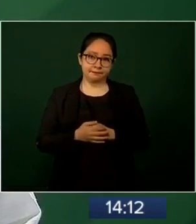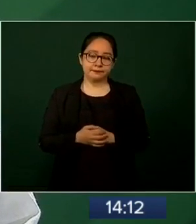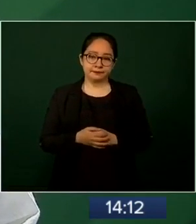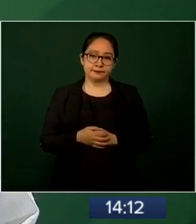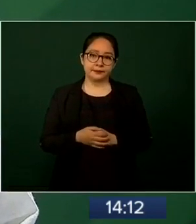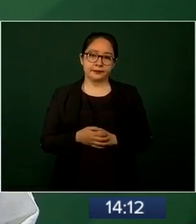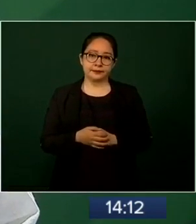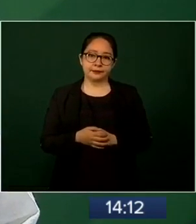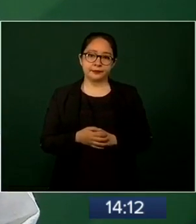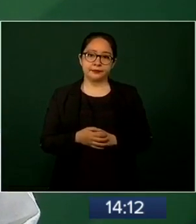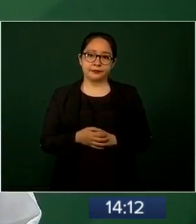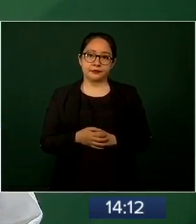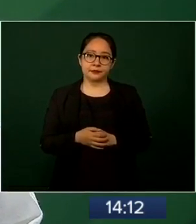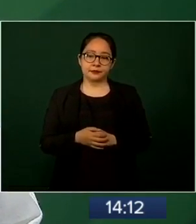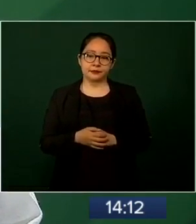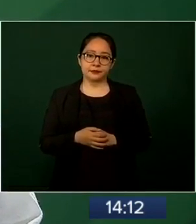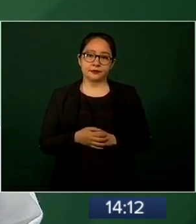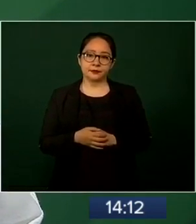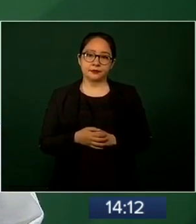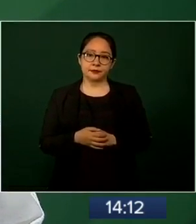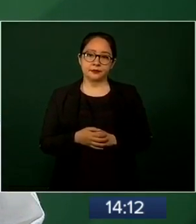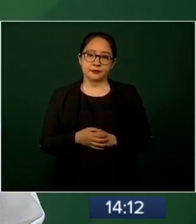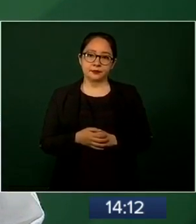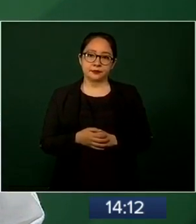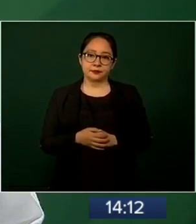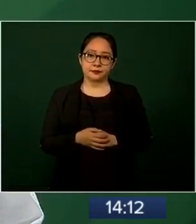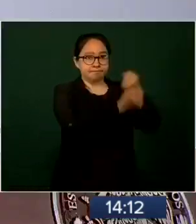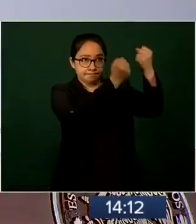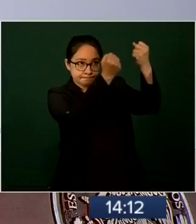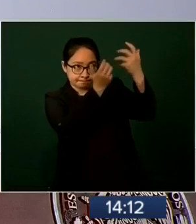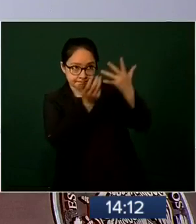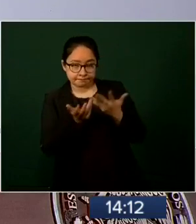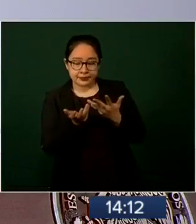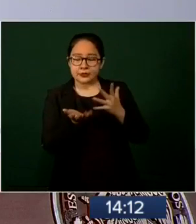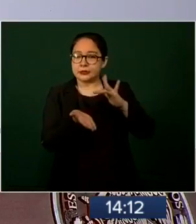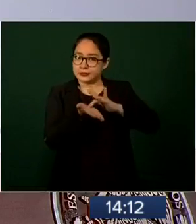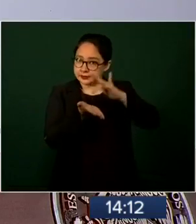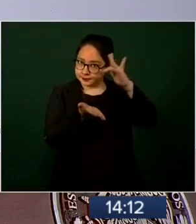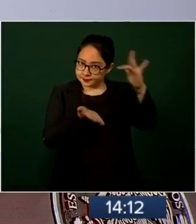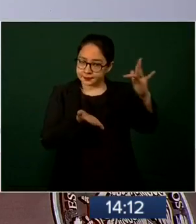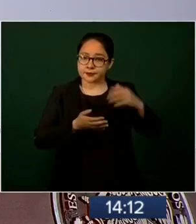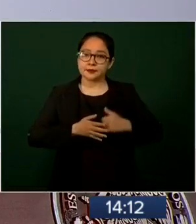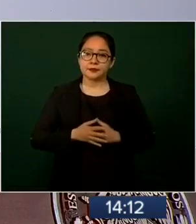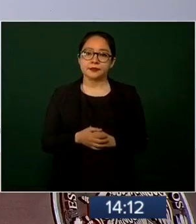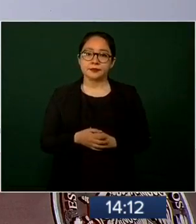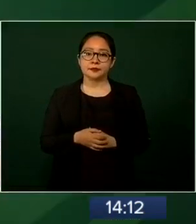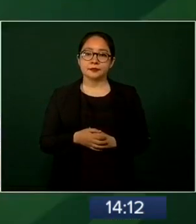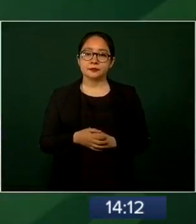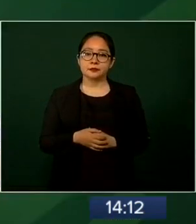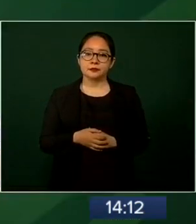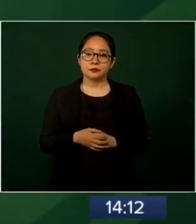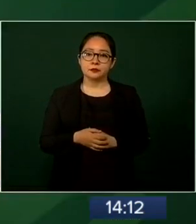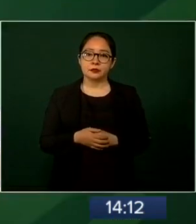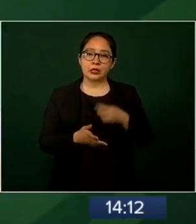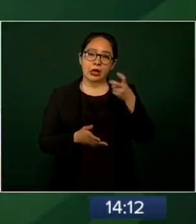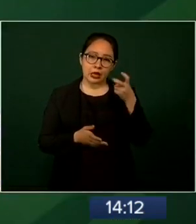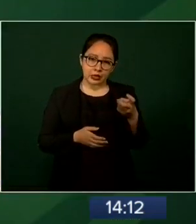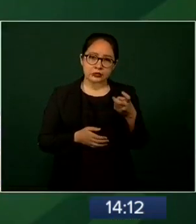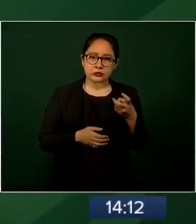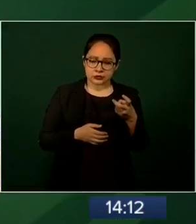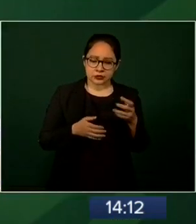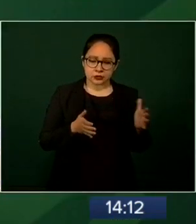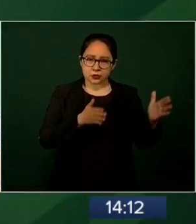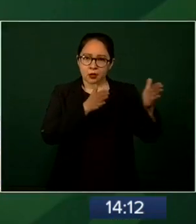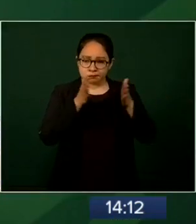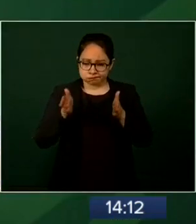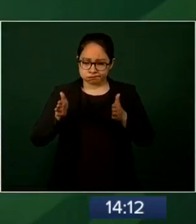el enviarnos estas vacunas. Con estos envíos más